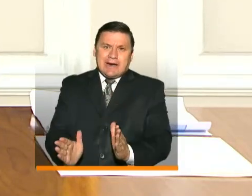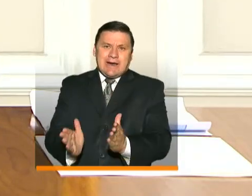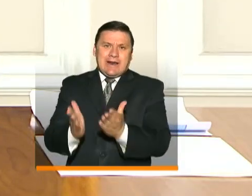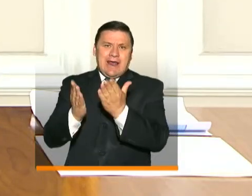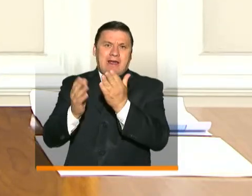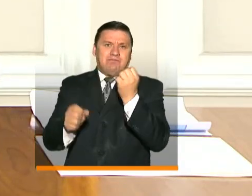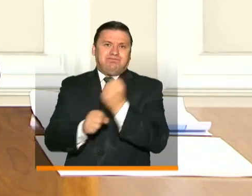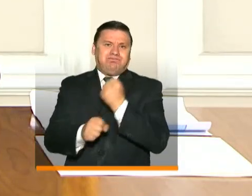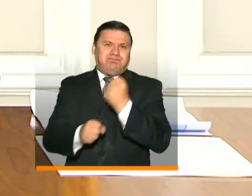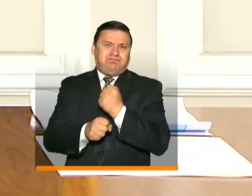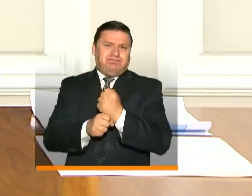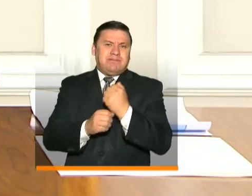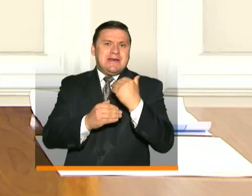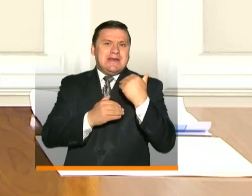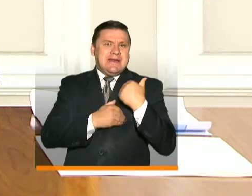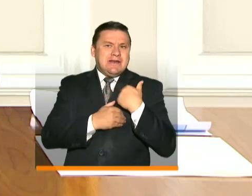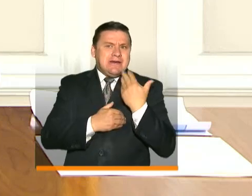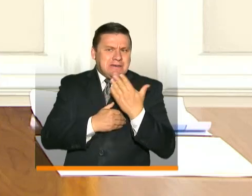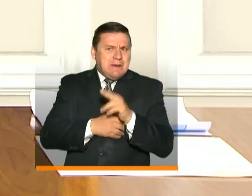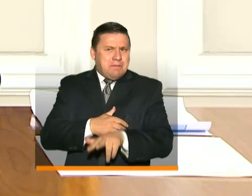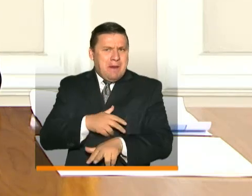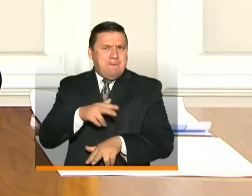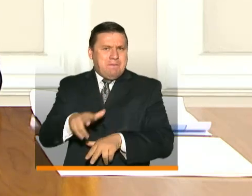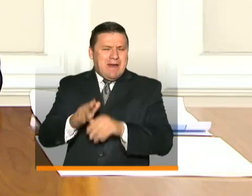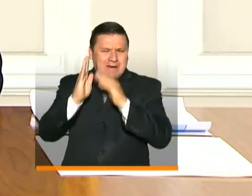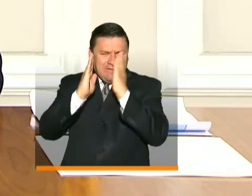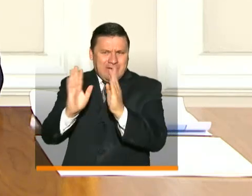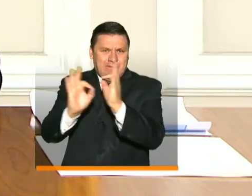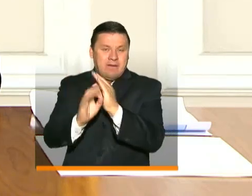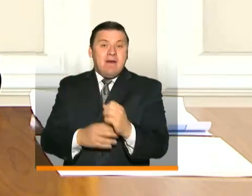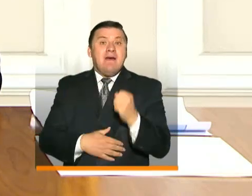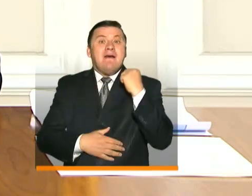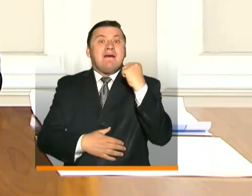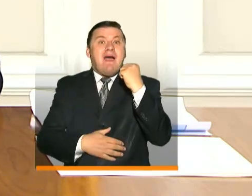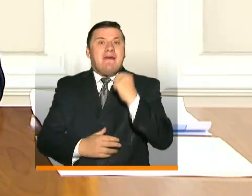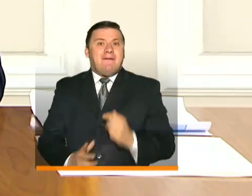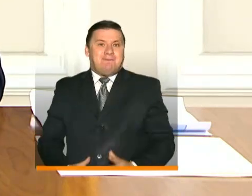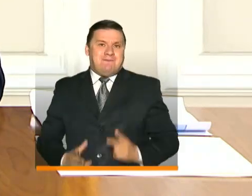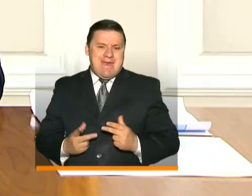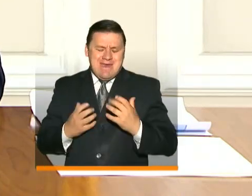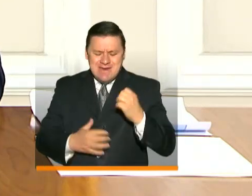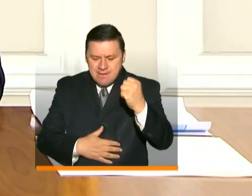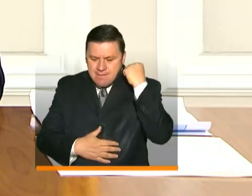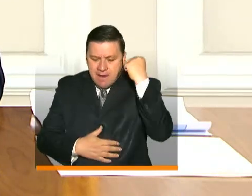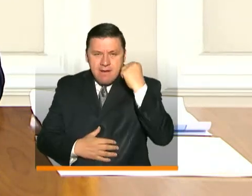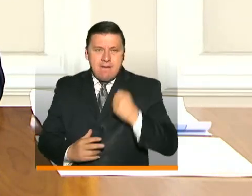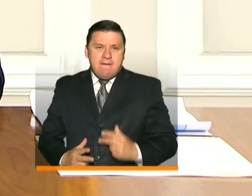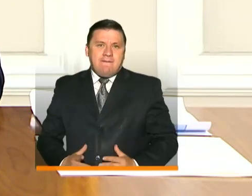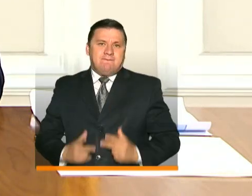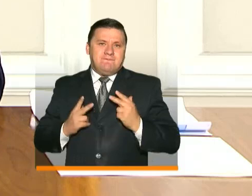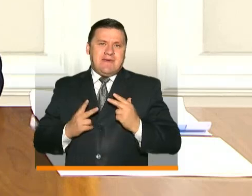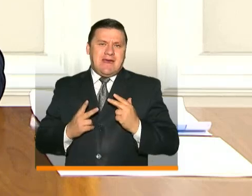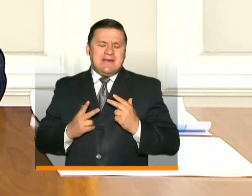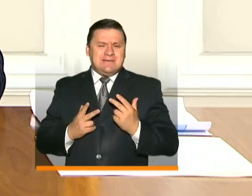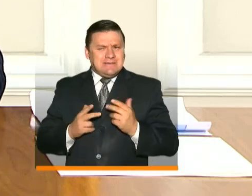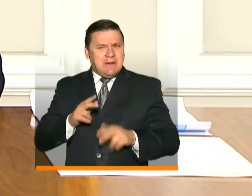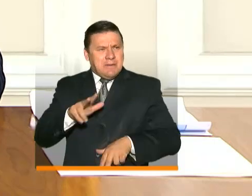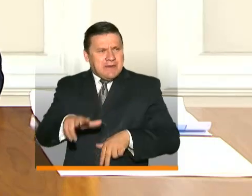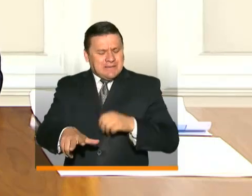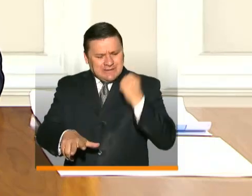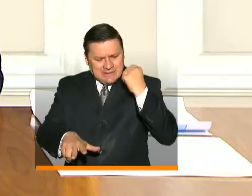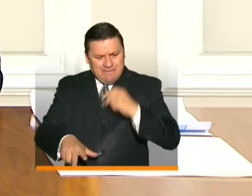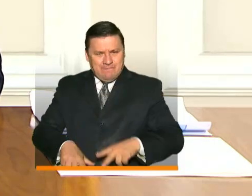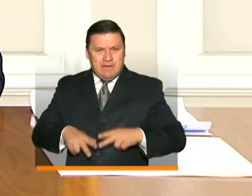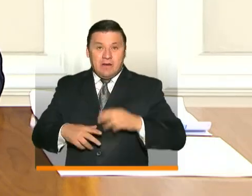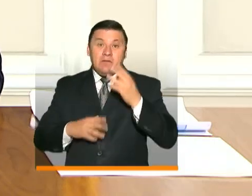vida productiva con responsabilidad, donde vayamos ganándonos la vida frente a esta pandemia, donde podamos también contener